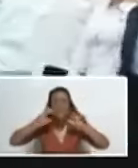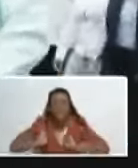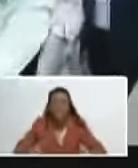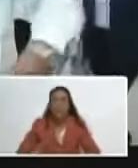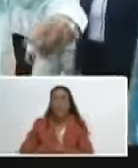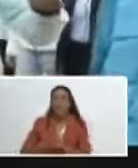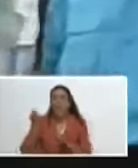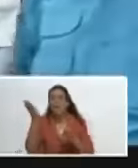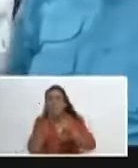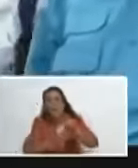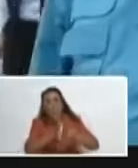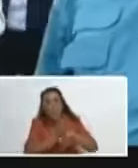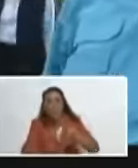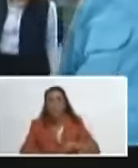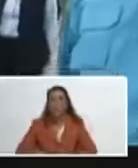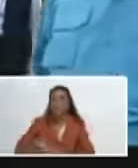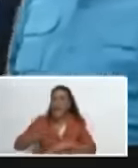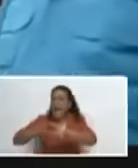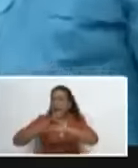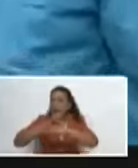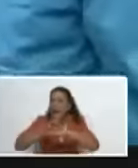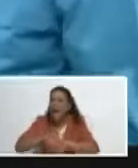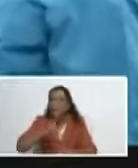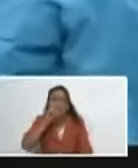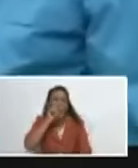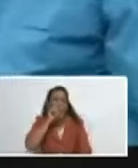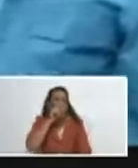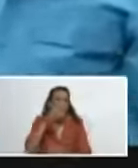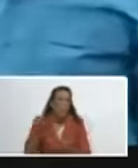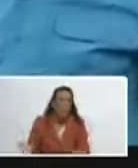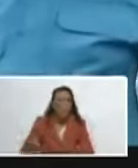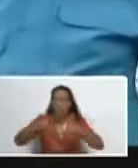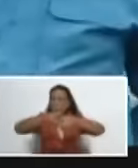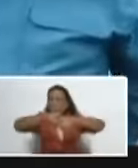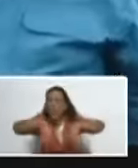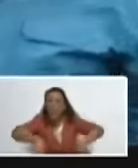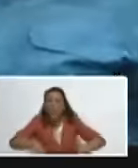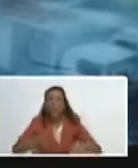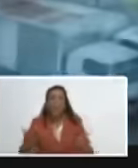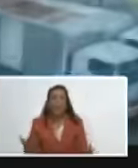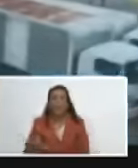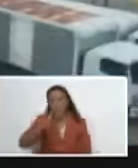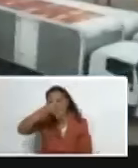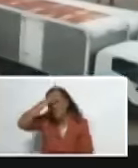producir mortadela, producir carne, pollo, huevo,